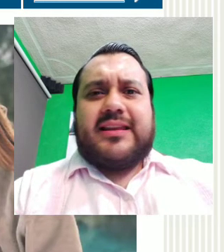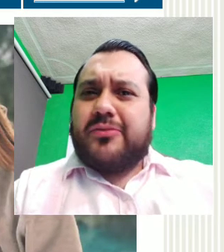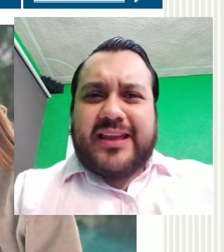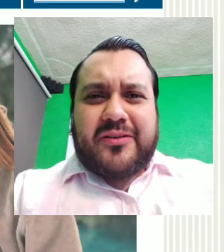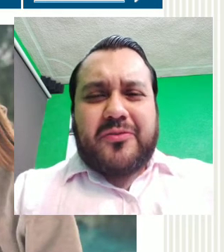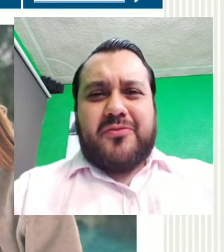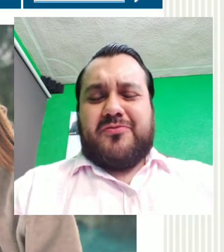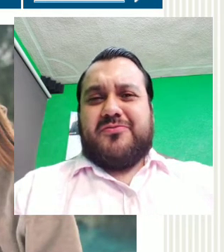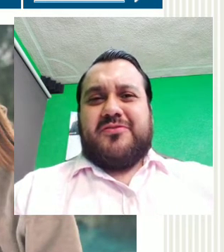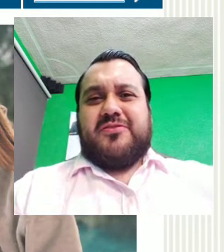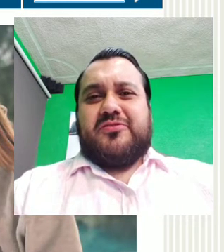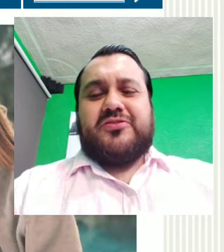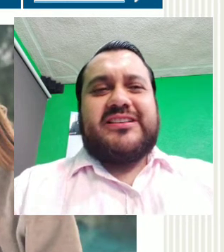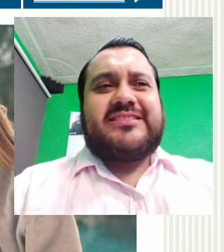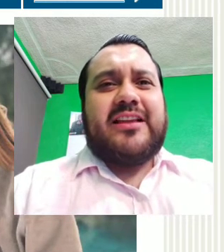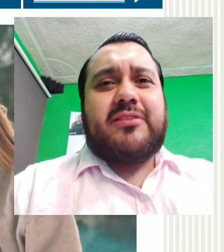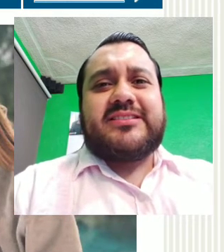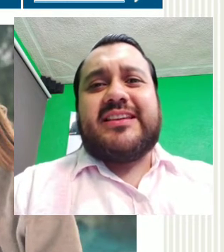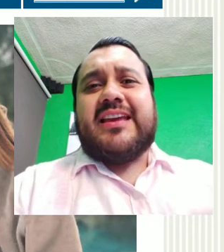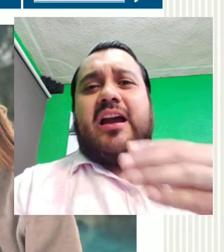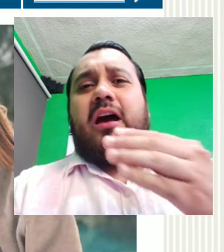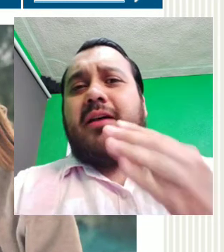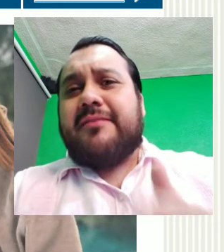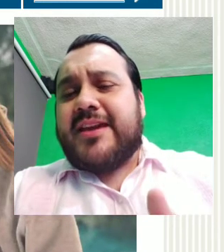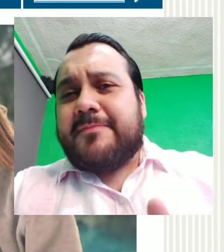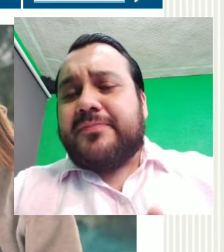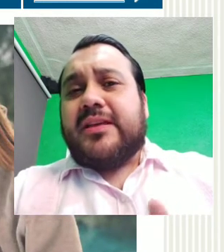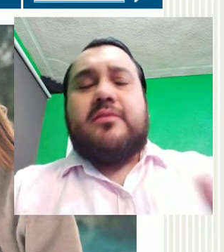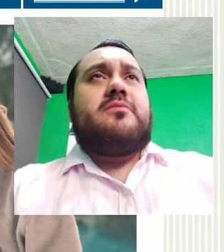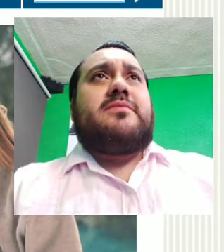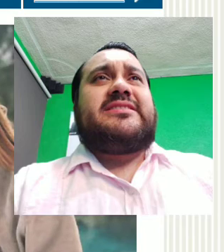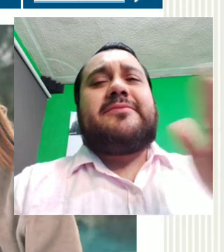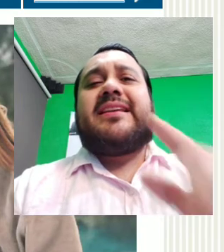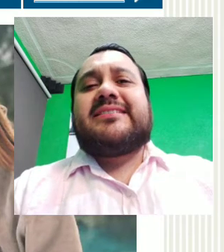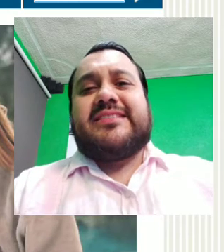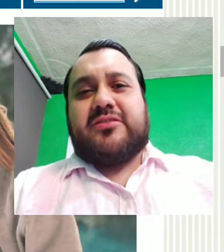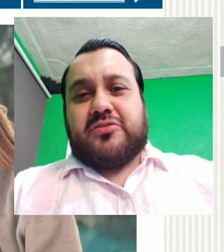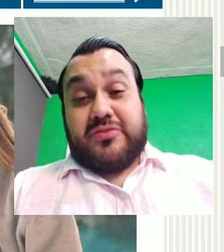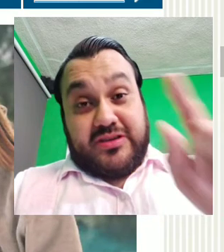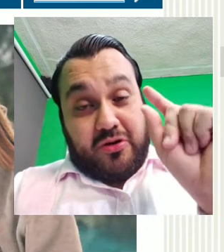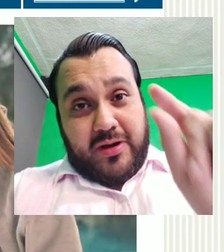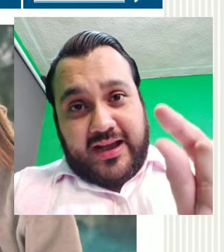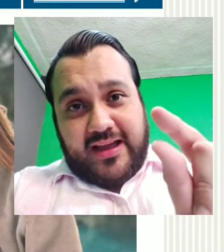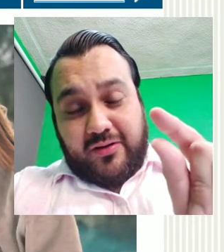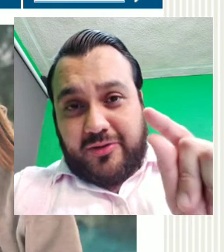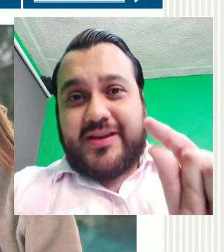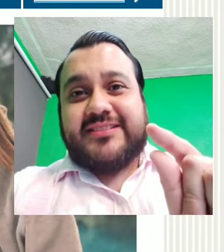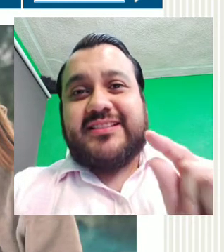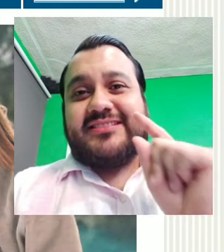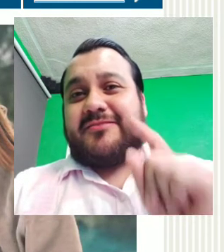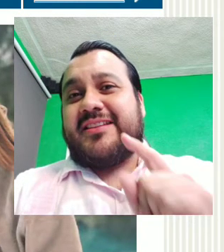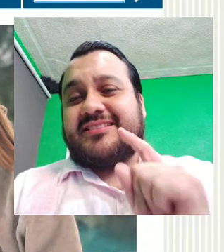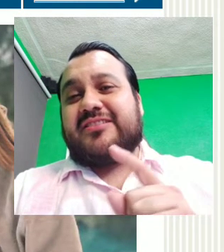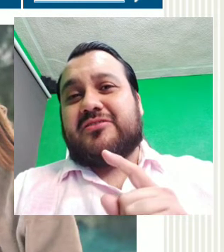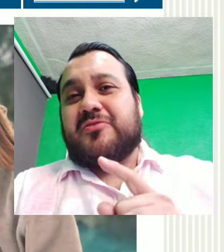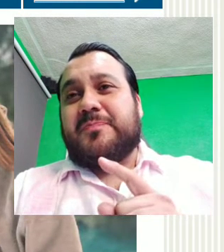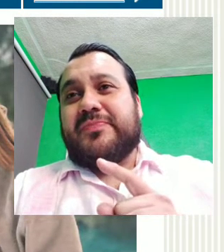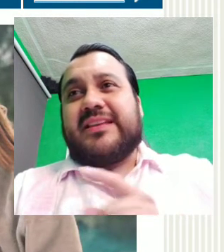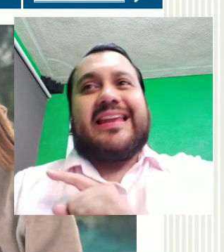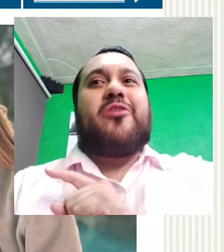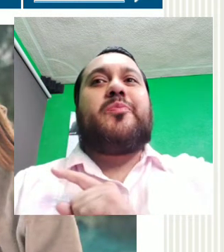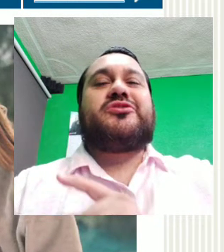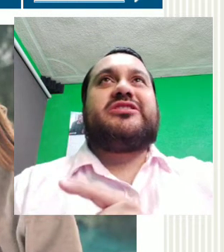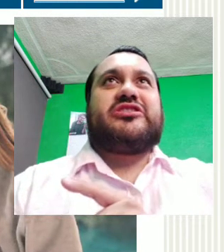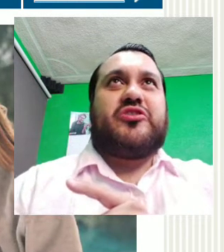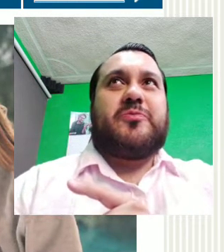claro que no no se hacía algo así ahora bien si bien es cierto y ojo acá en lo que voy a decir si bien es cierto